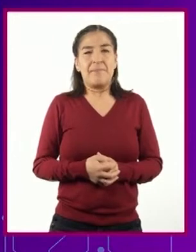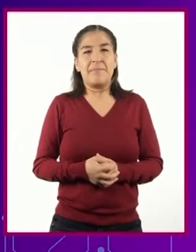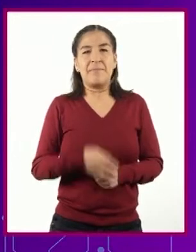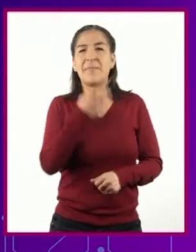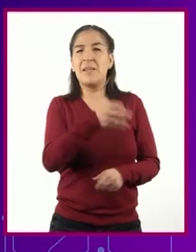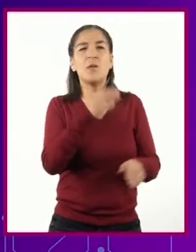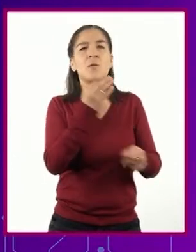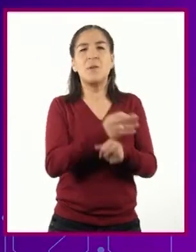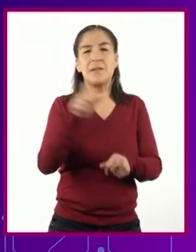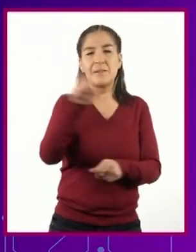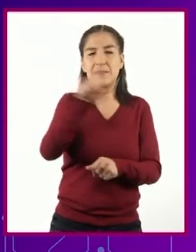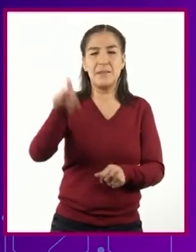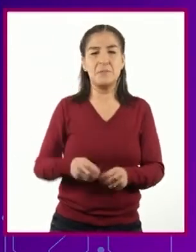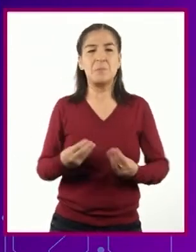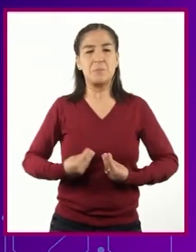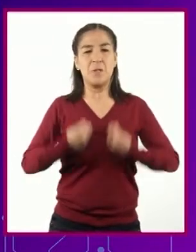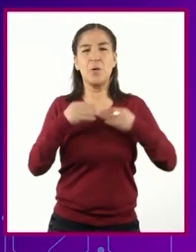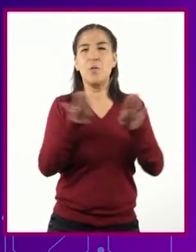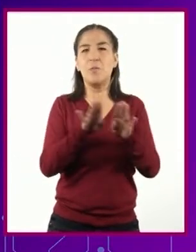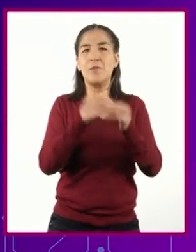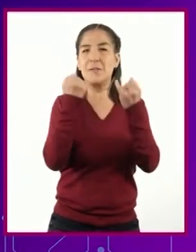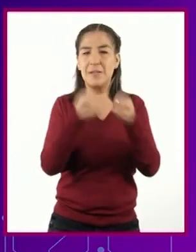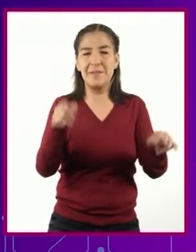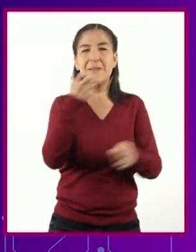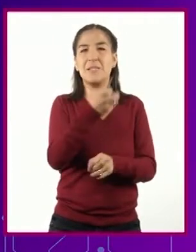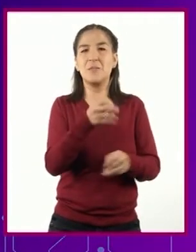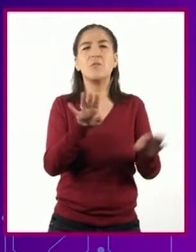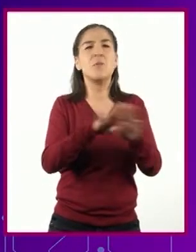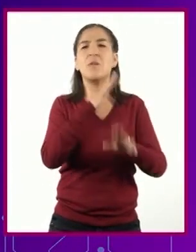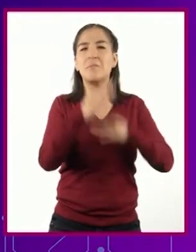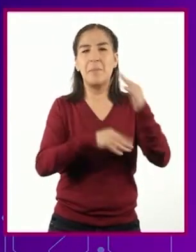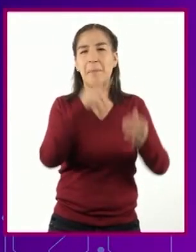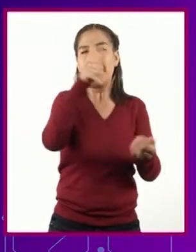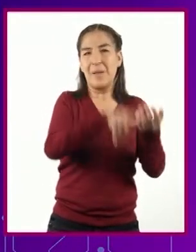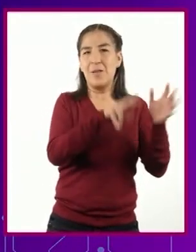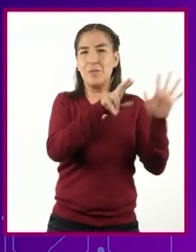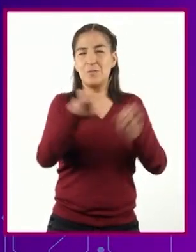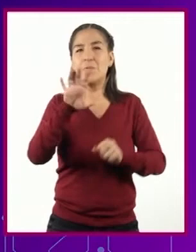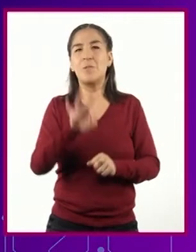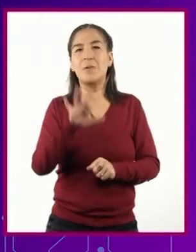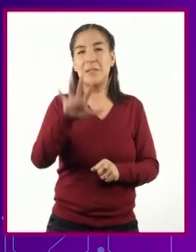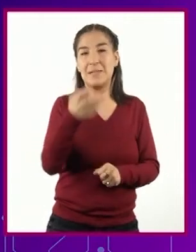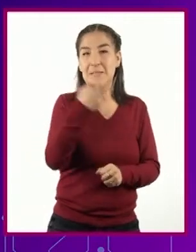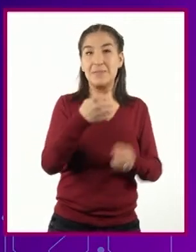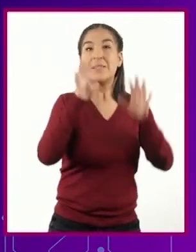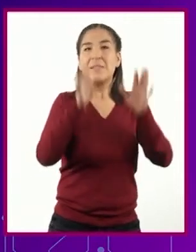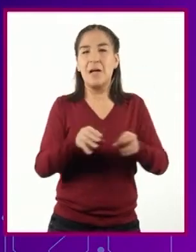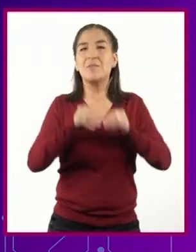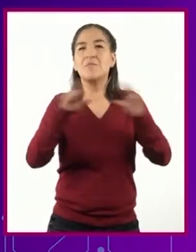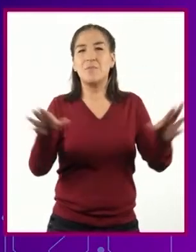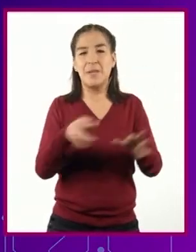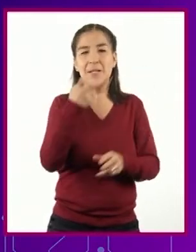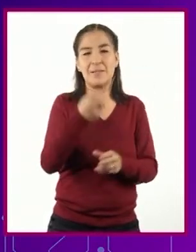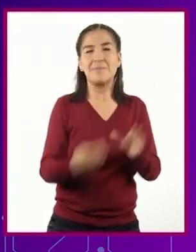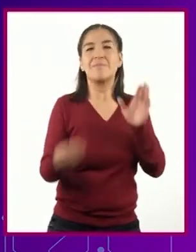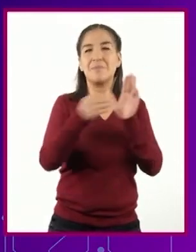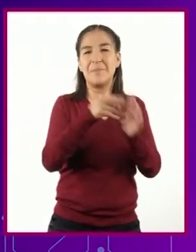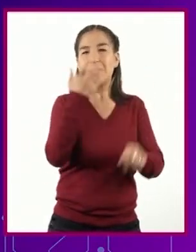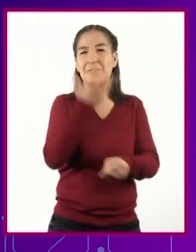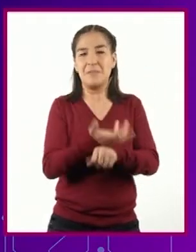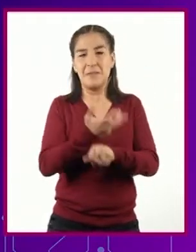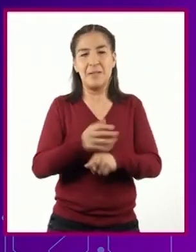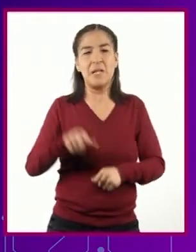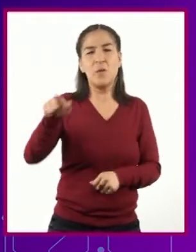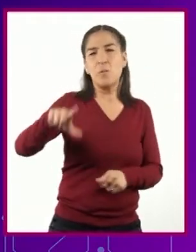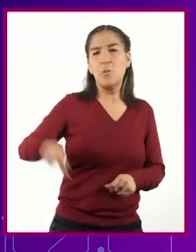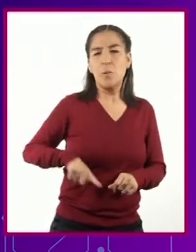Texas vive independiente durante 9 años. Todo este proceso termina en 1845, cuando oficialmente se anexa a Estados Unidos. El